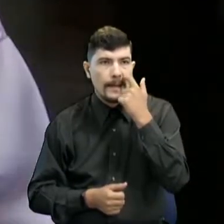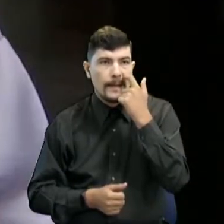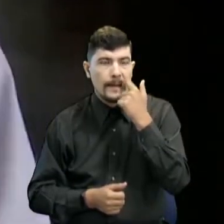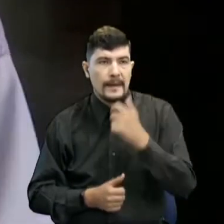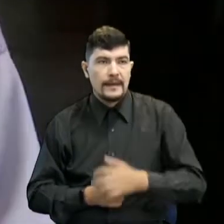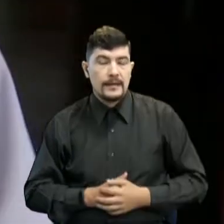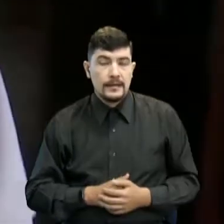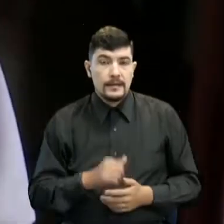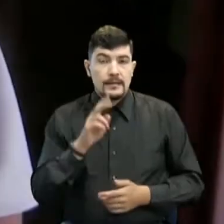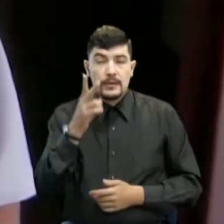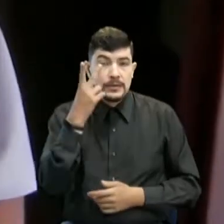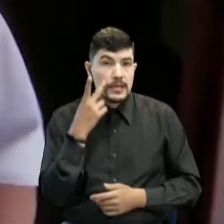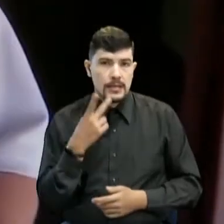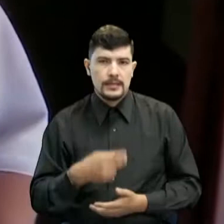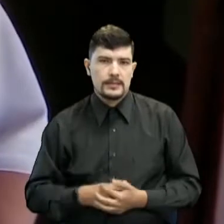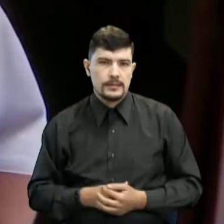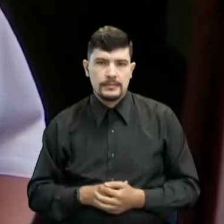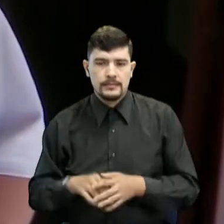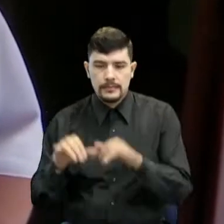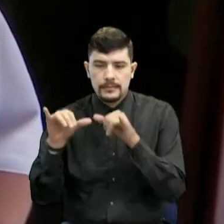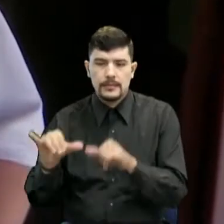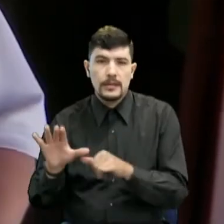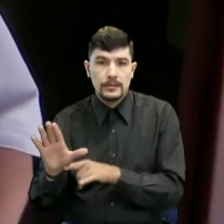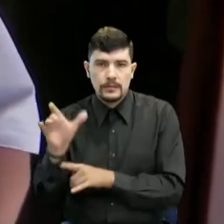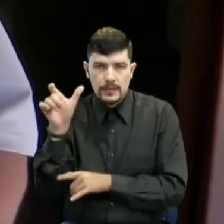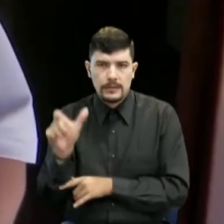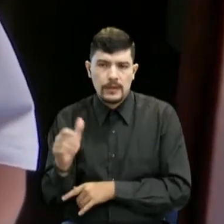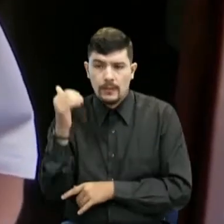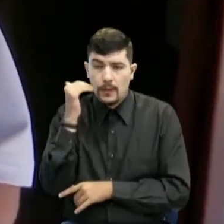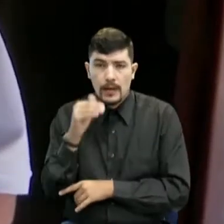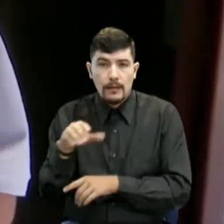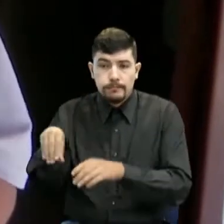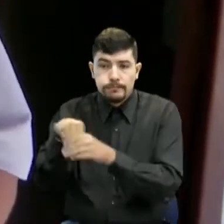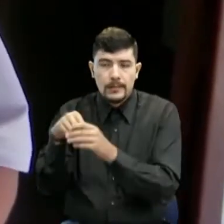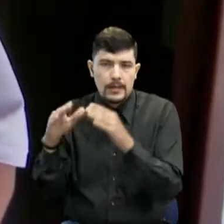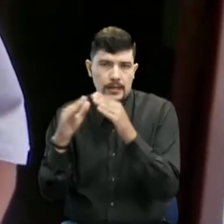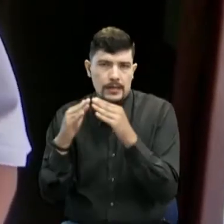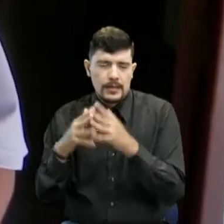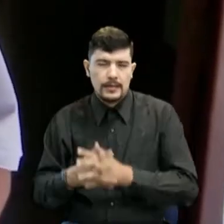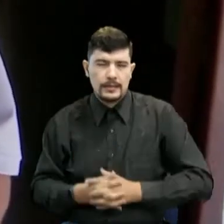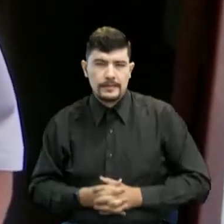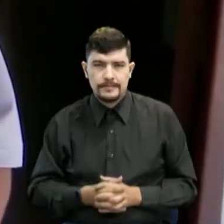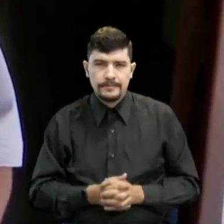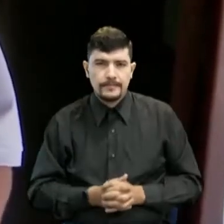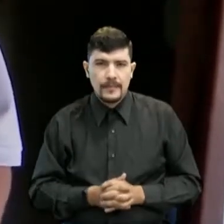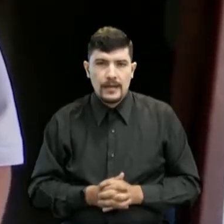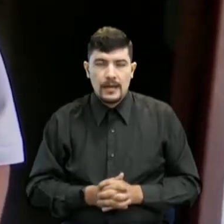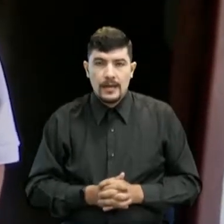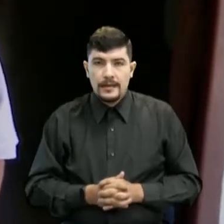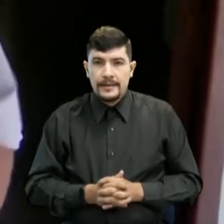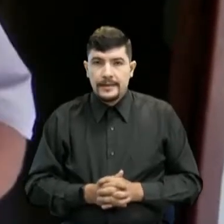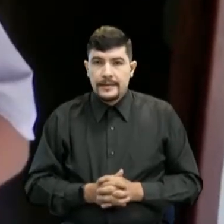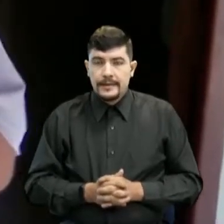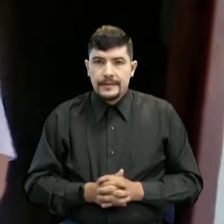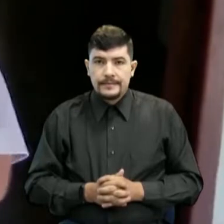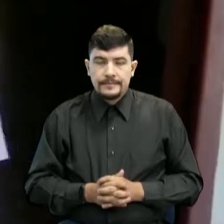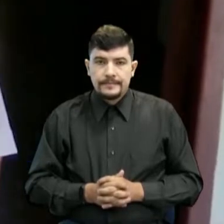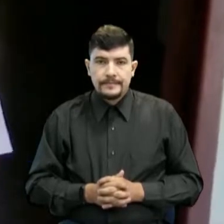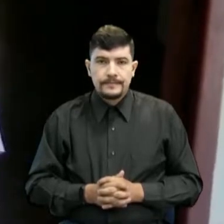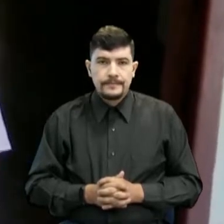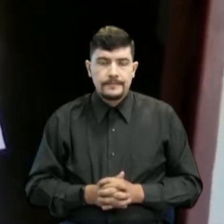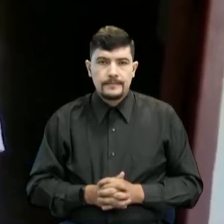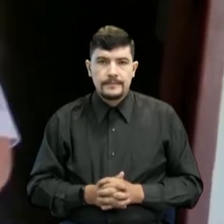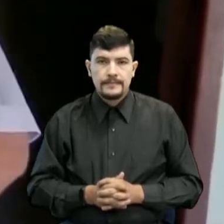la será limpiado llegó un médico dio la reacción que si eligiera coronavirus que entonces quieran